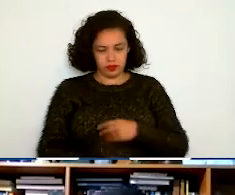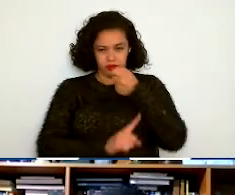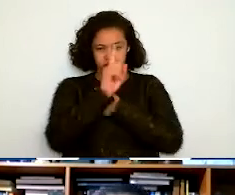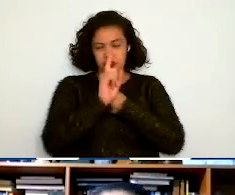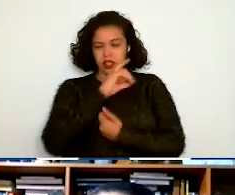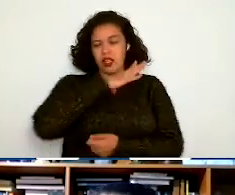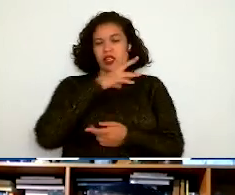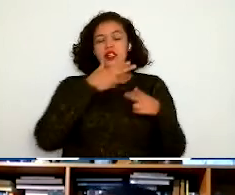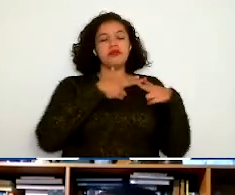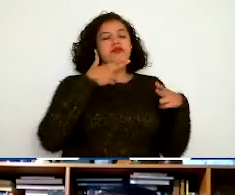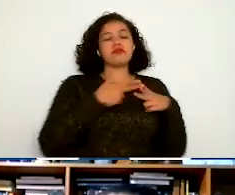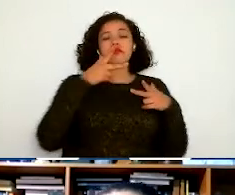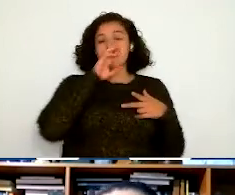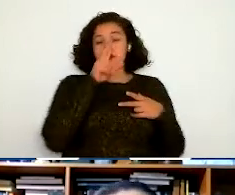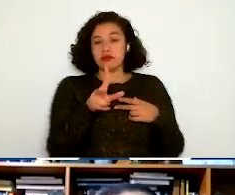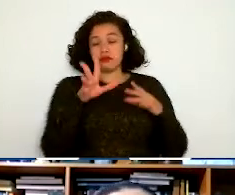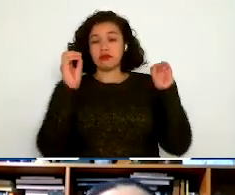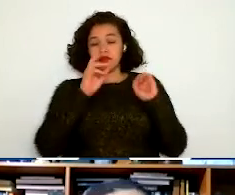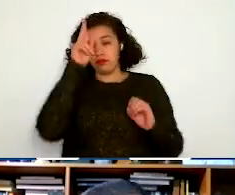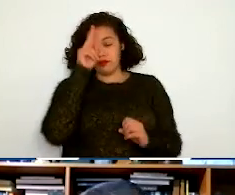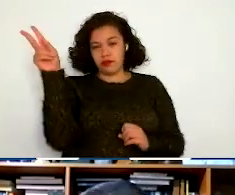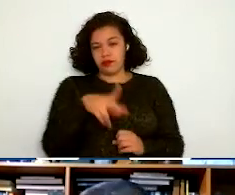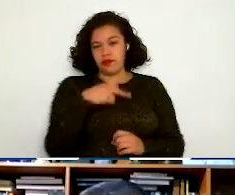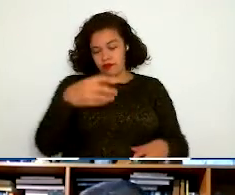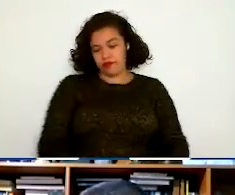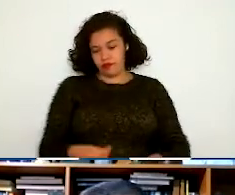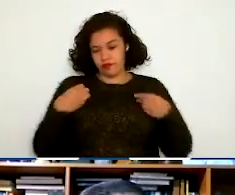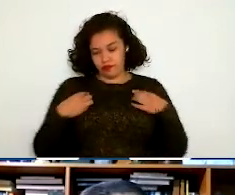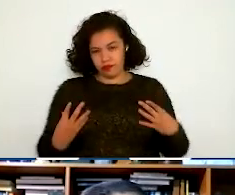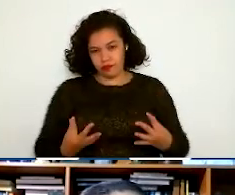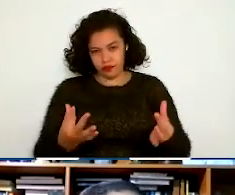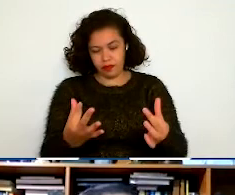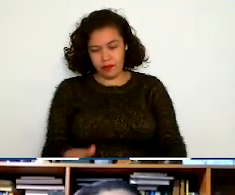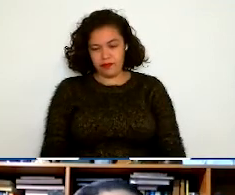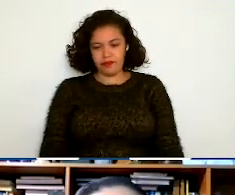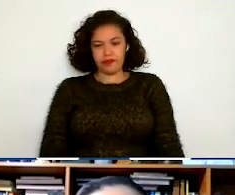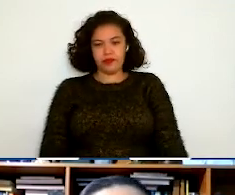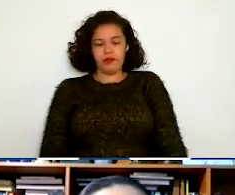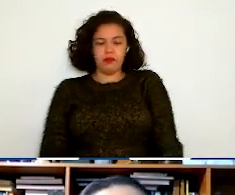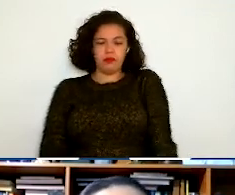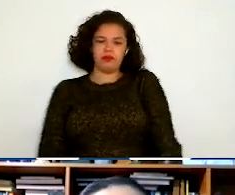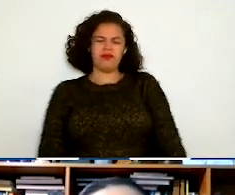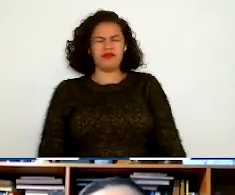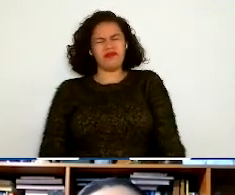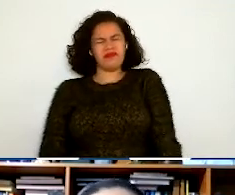punto de mejorar o de empeorar su calidad de vida. Entonces, por eso es tan importante que